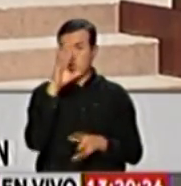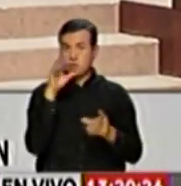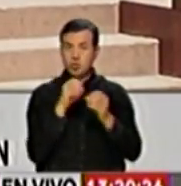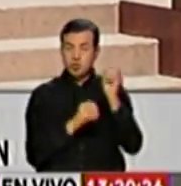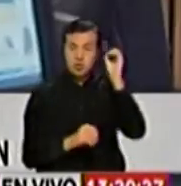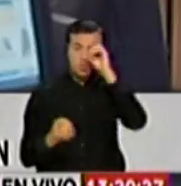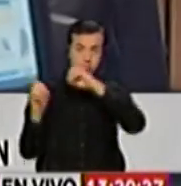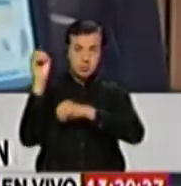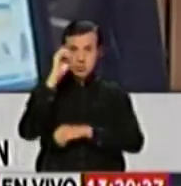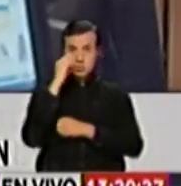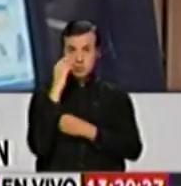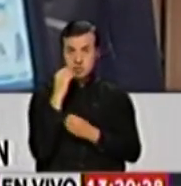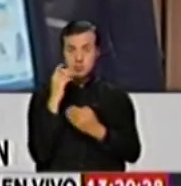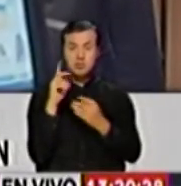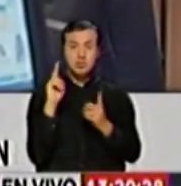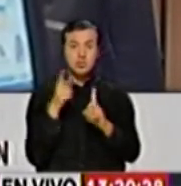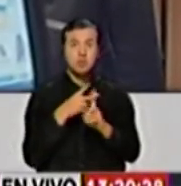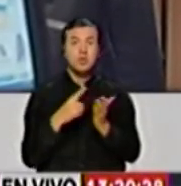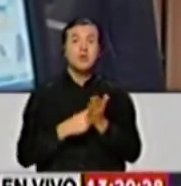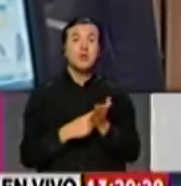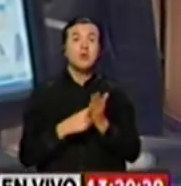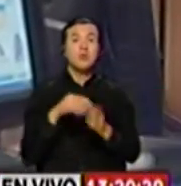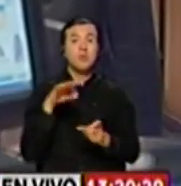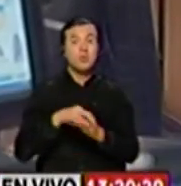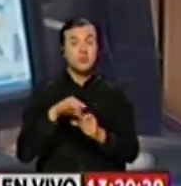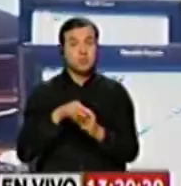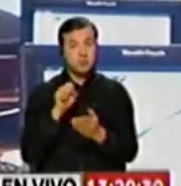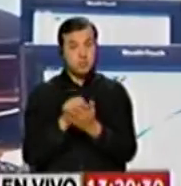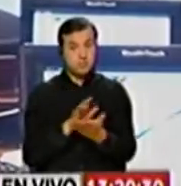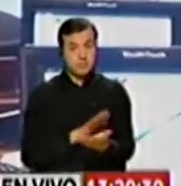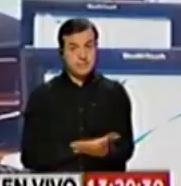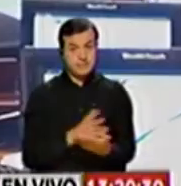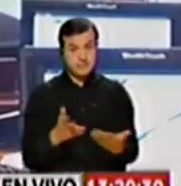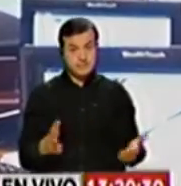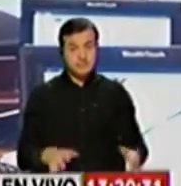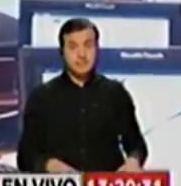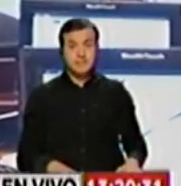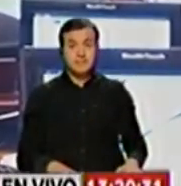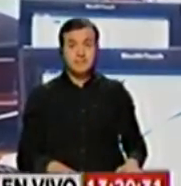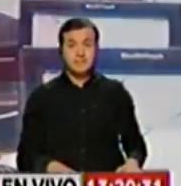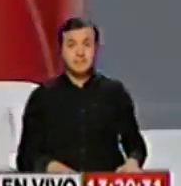las observaciones de cara al segundo debate y votación del proyecto. Alexis Moncayo, Telediario.